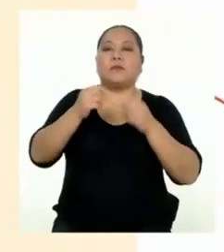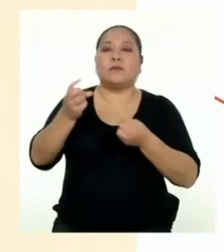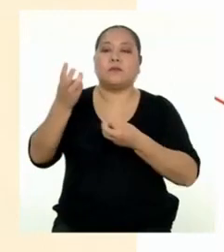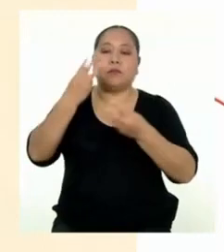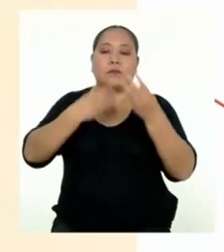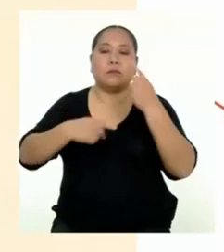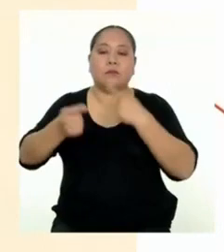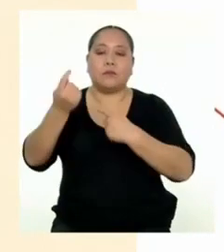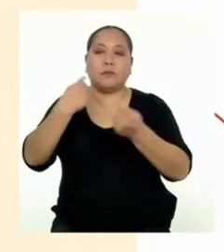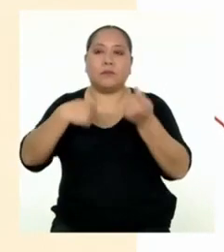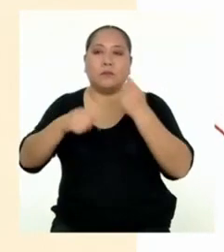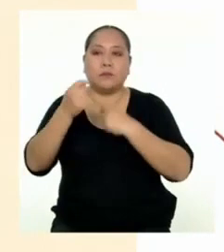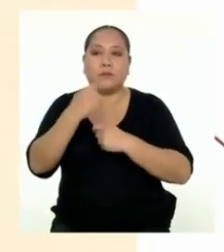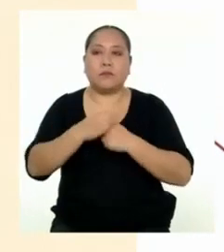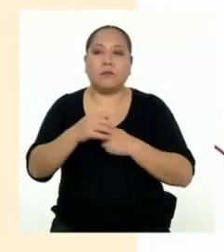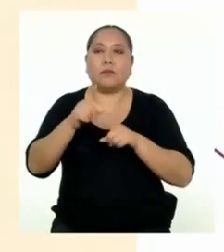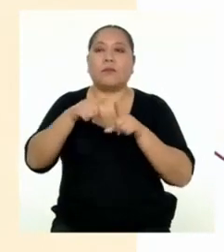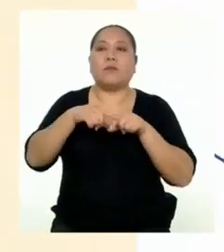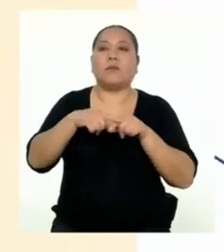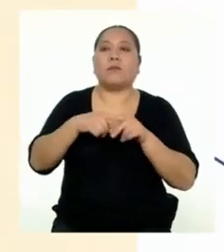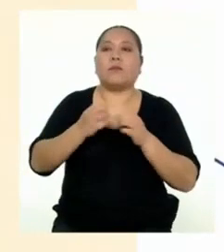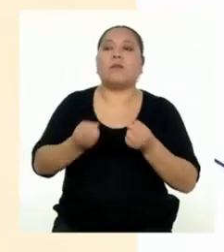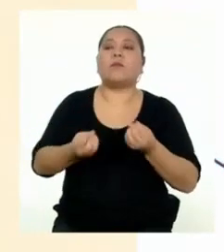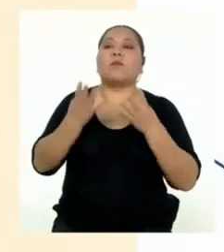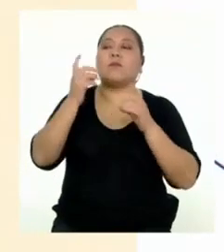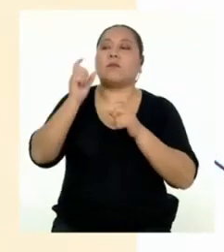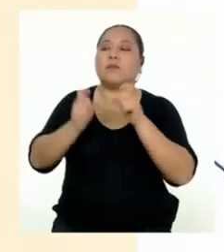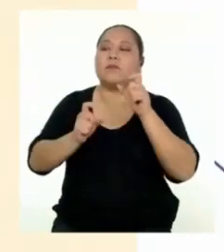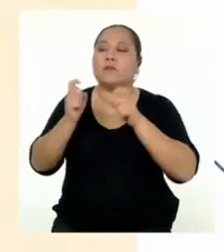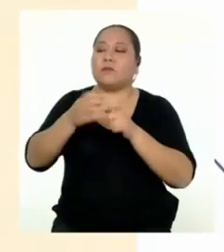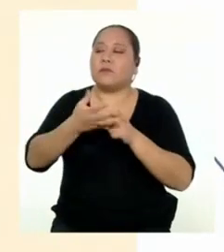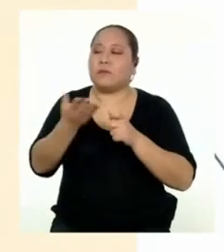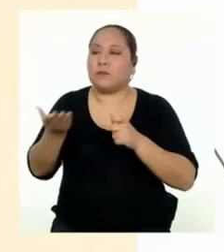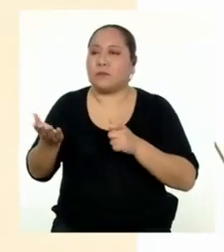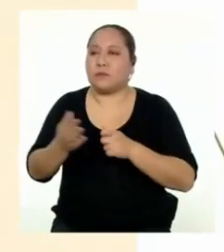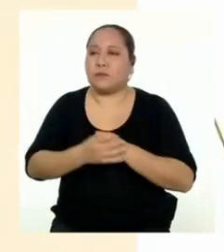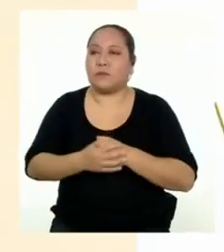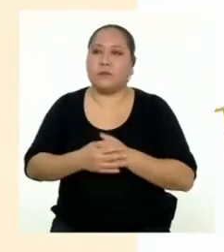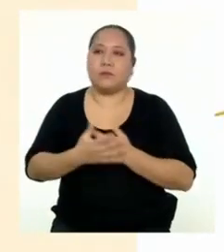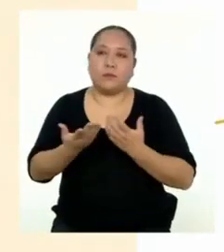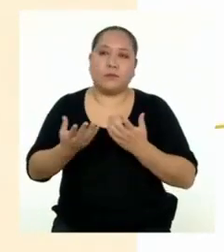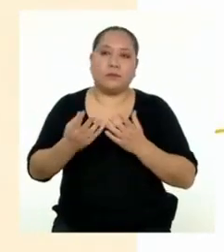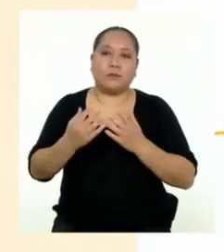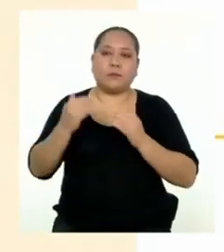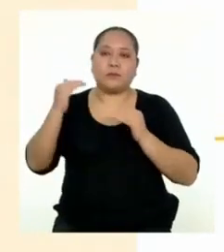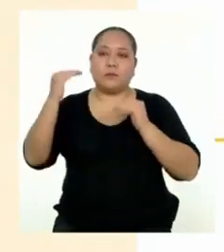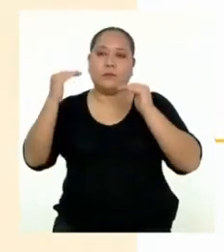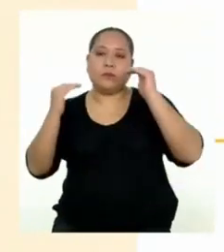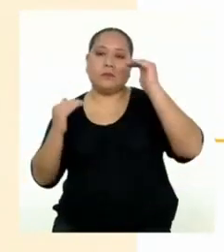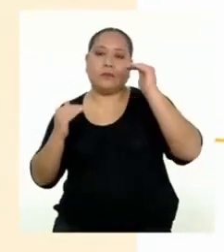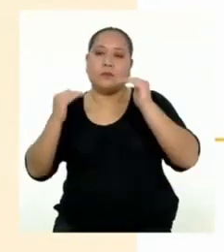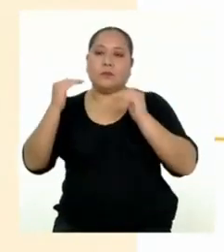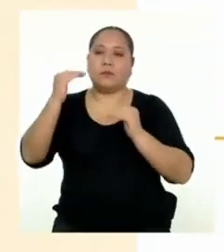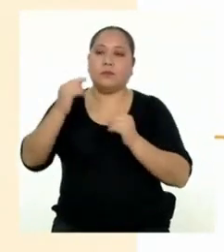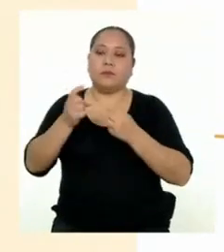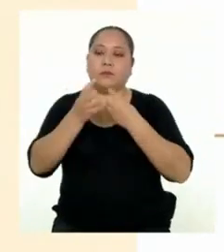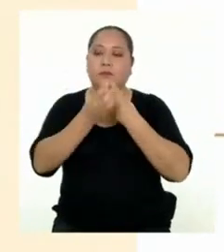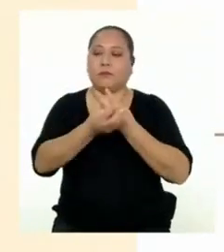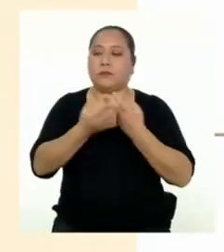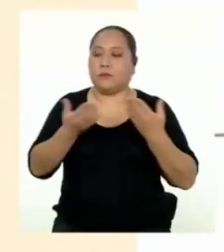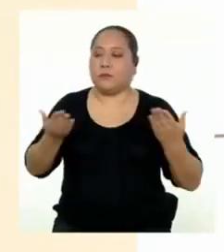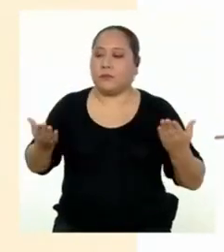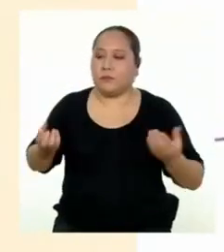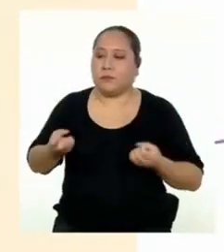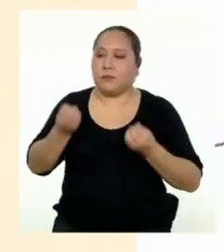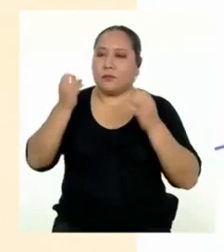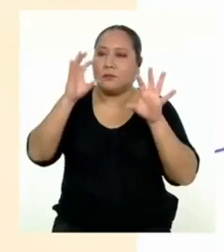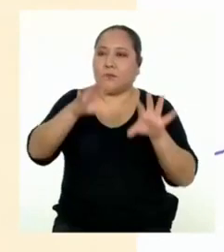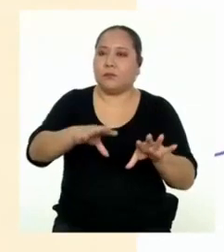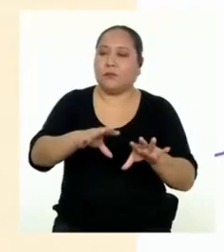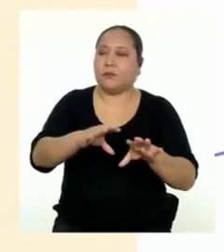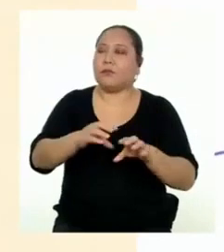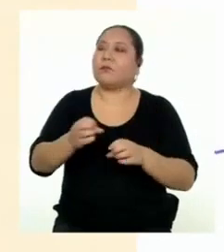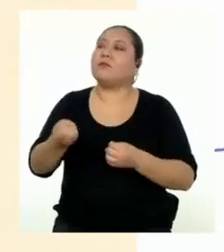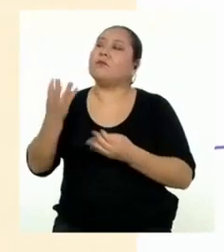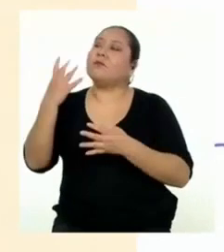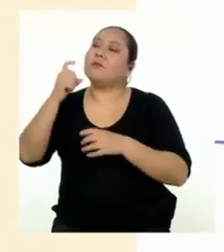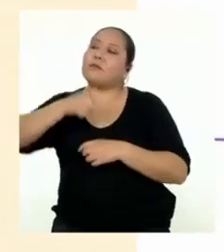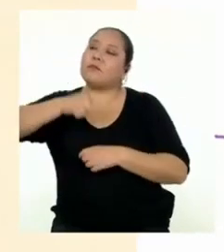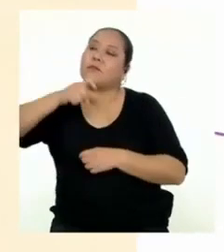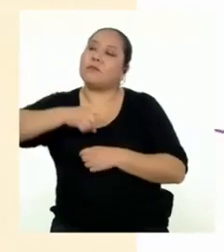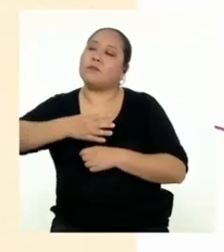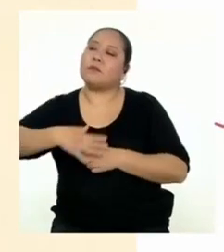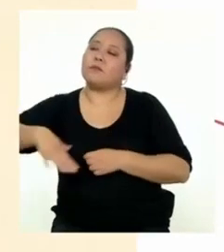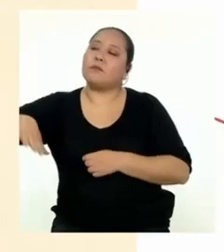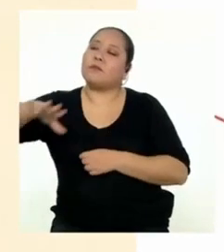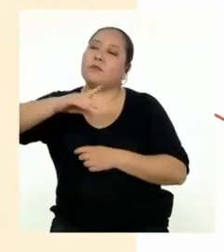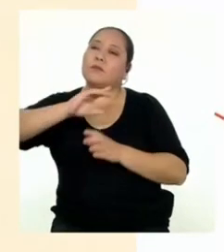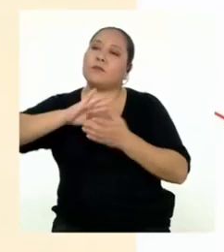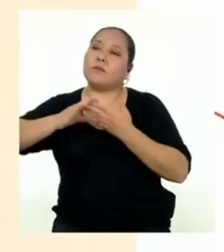en el mercado en proporción a la cantidad de población existente. Es decir, hay un equilibrio entre los productos ofertados y las demandas que requiere la